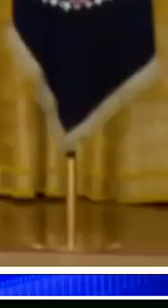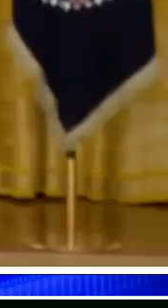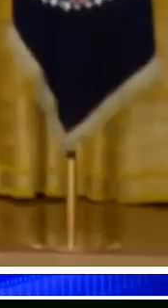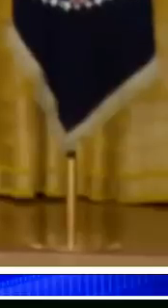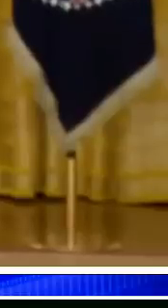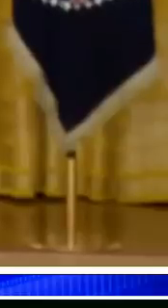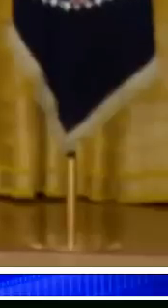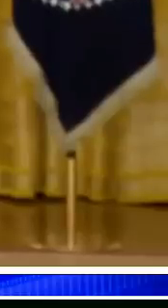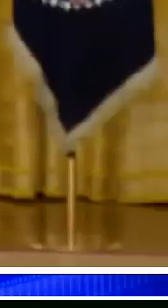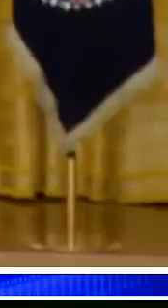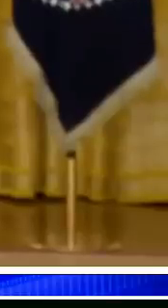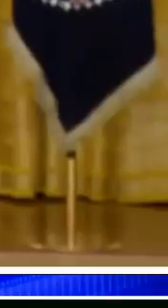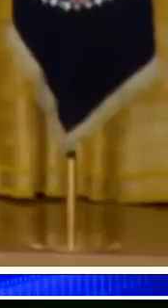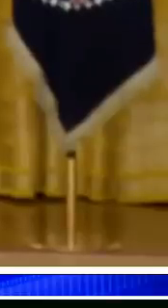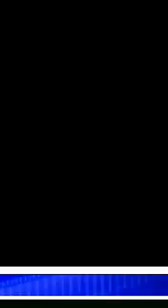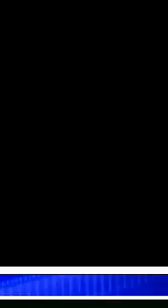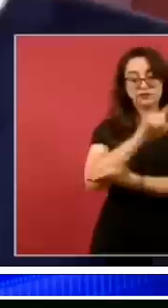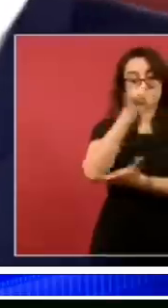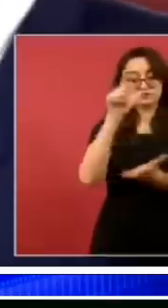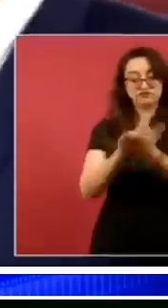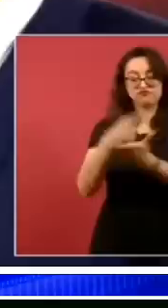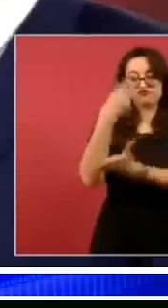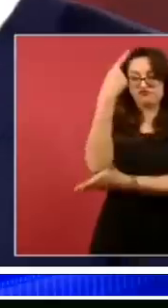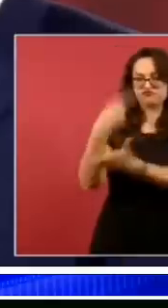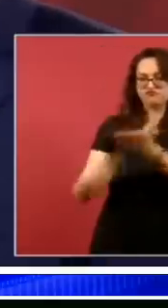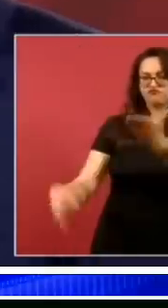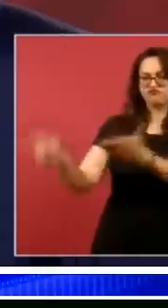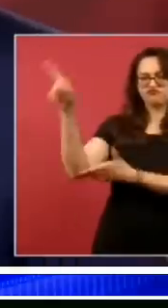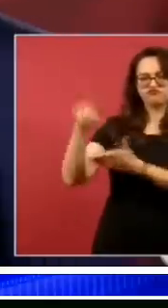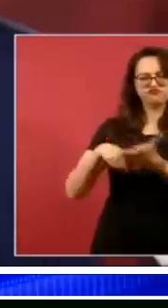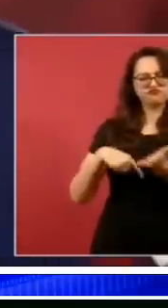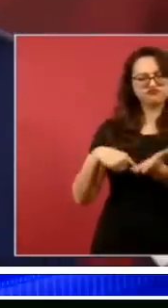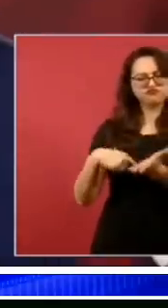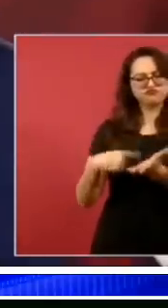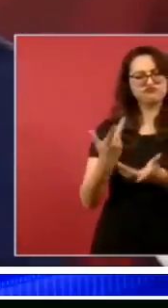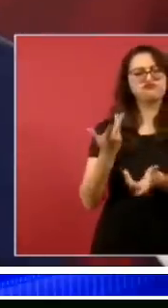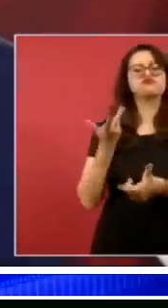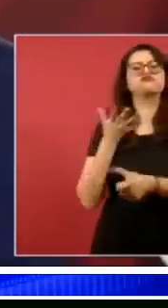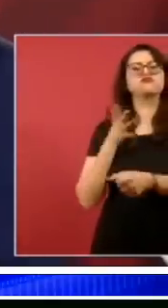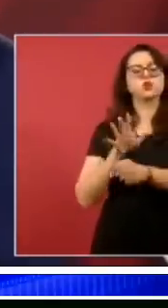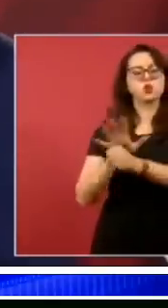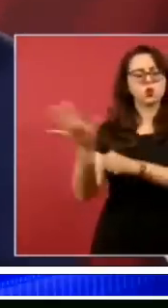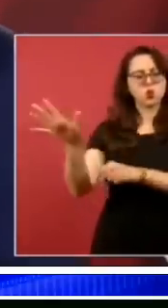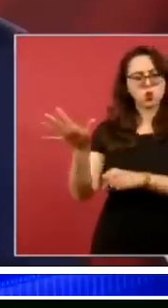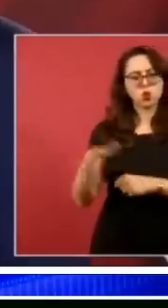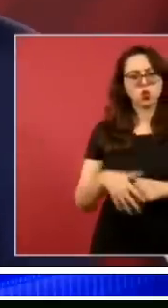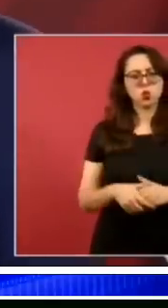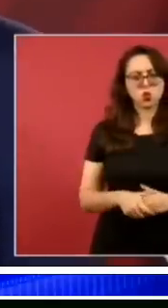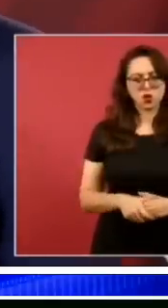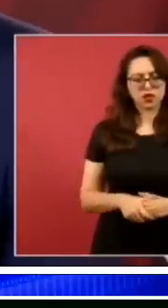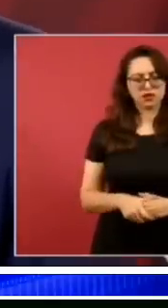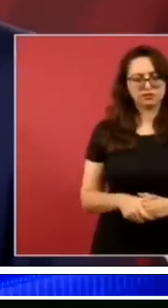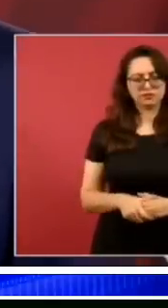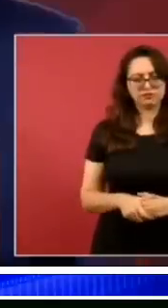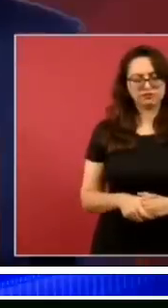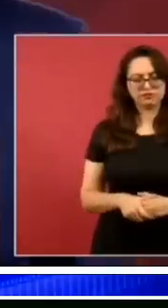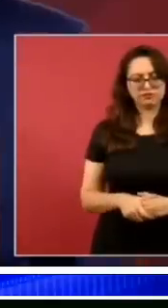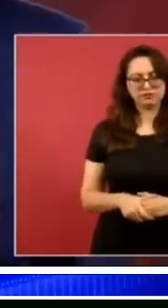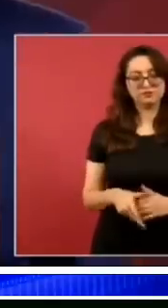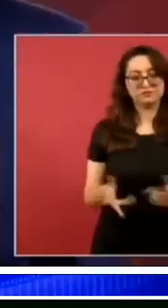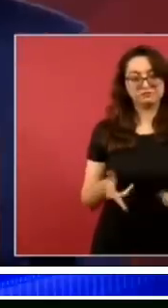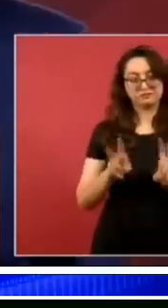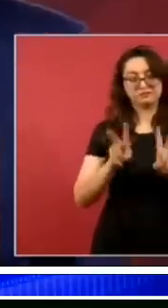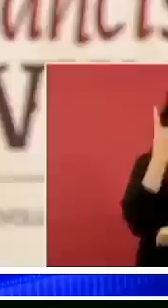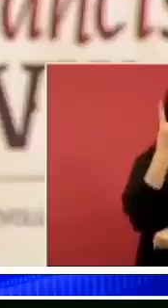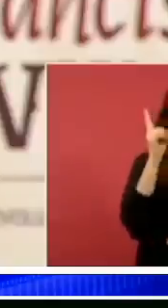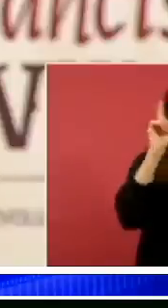México, van a meterse también en problemas económicos, porque muchos productos, y este nada más son los coches, pero muchos de los productos que